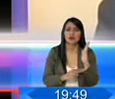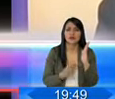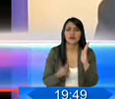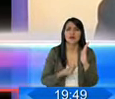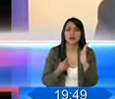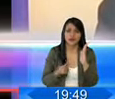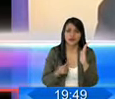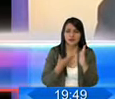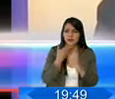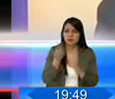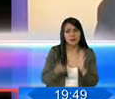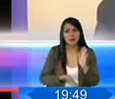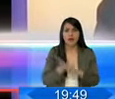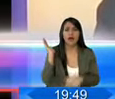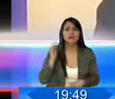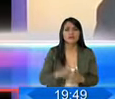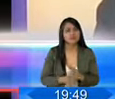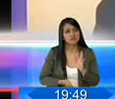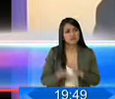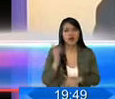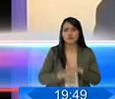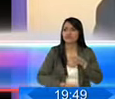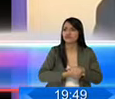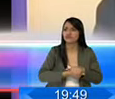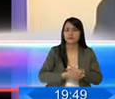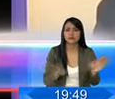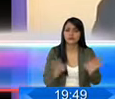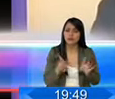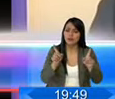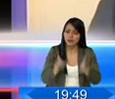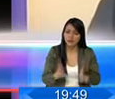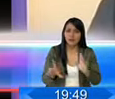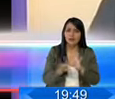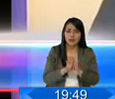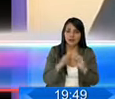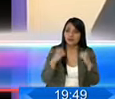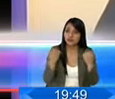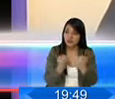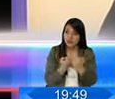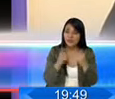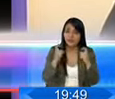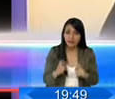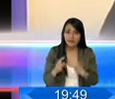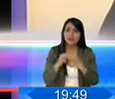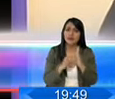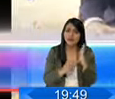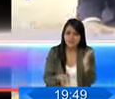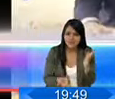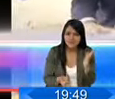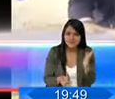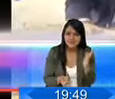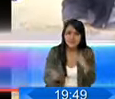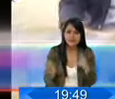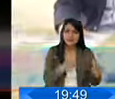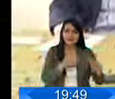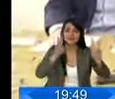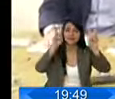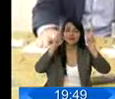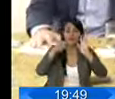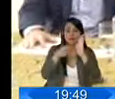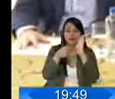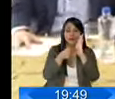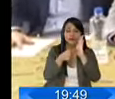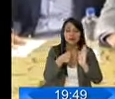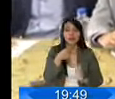al monte y convirtámonos en ermitaños, pues. Cuando se vive en sociedad debe haber normas. En el tema de los